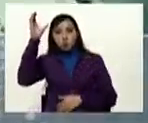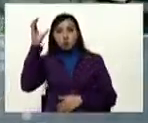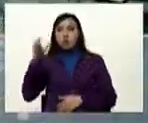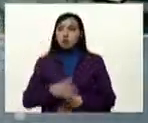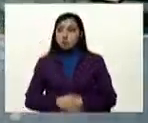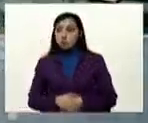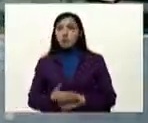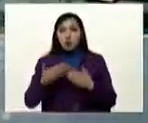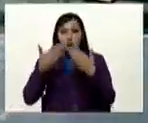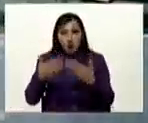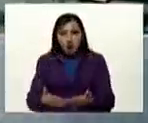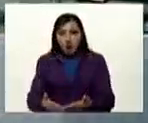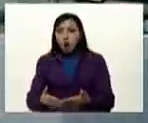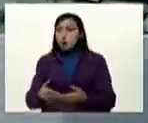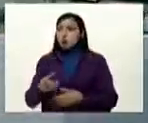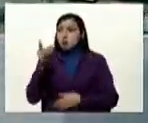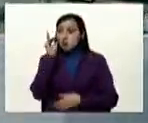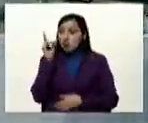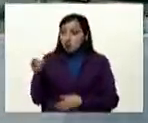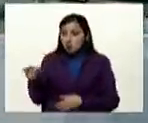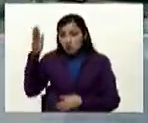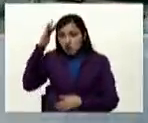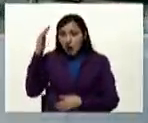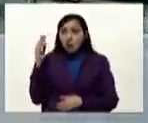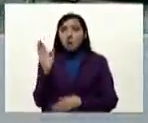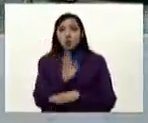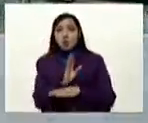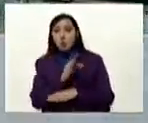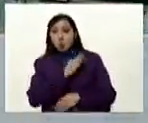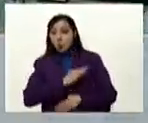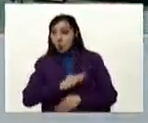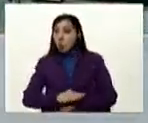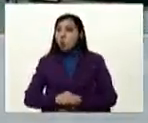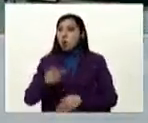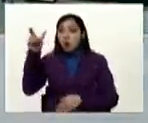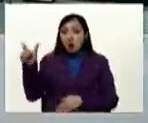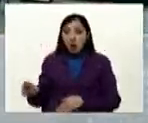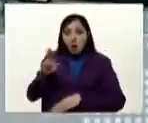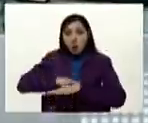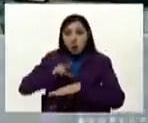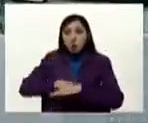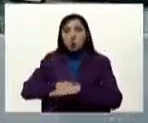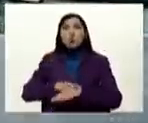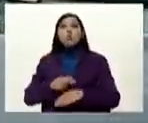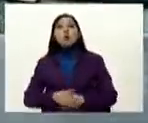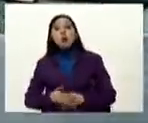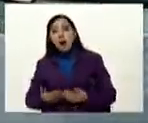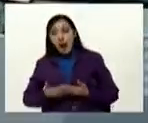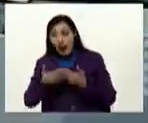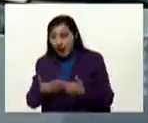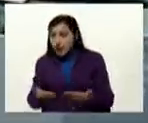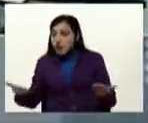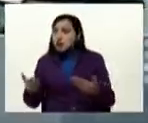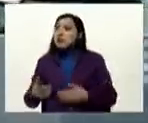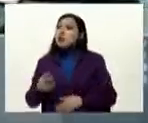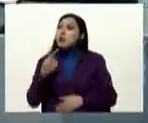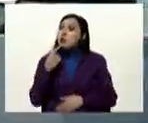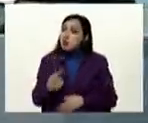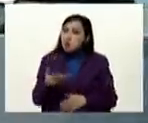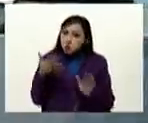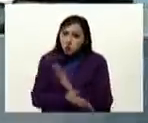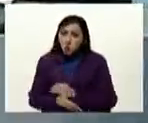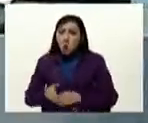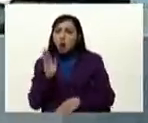Garantizarlo, señora presidenta del Instituto Venezolano de los Seguros Sociales, doctora Magaly Gutiérrez, garantíceme usted que los